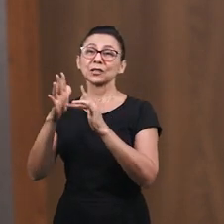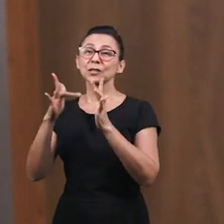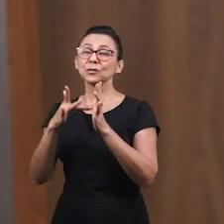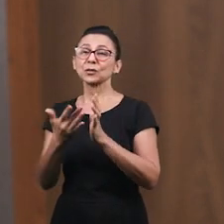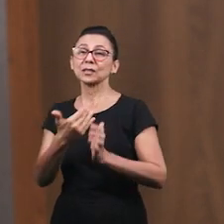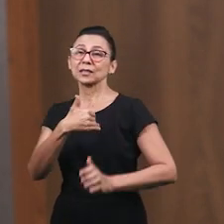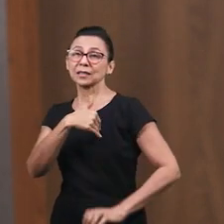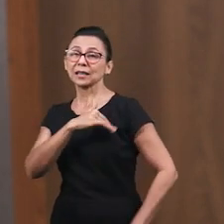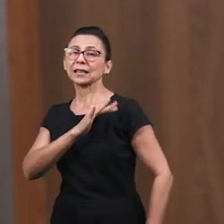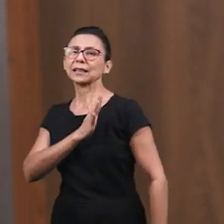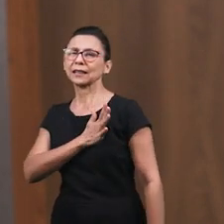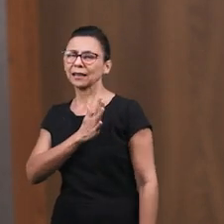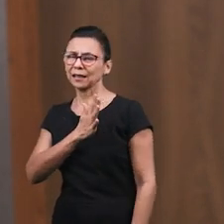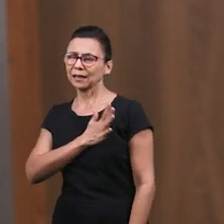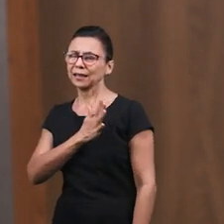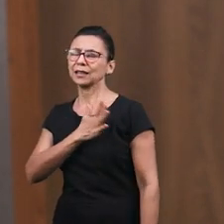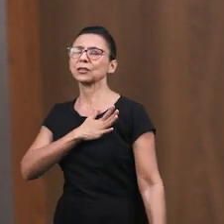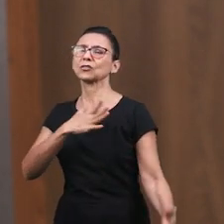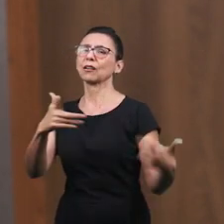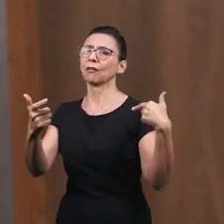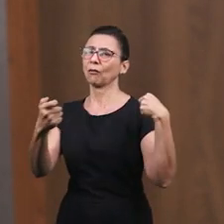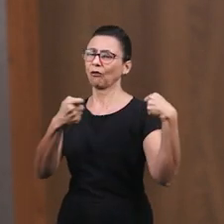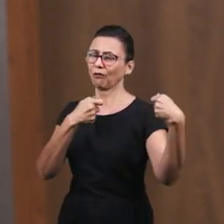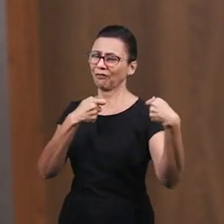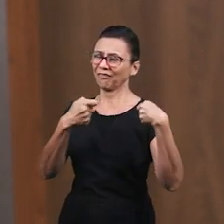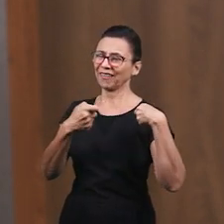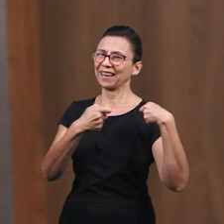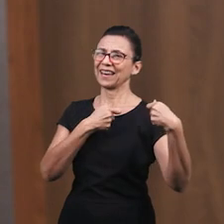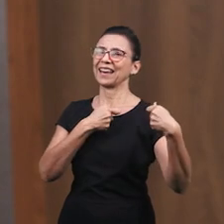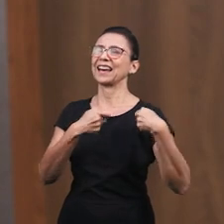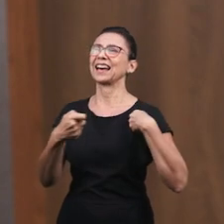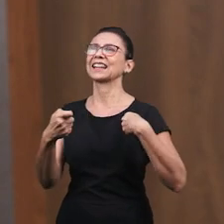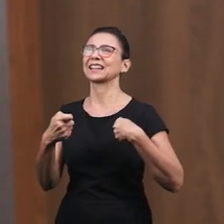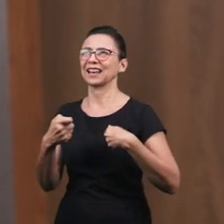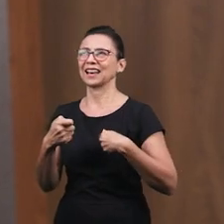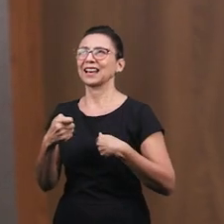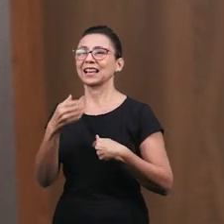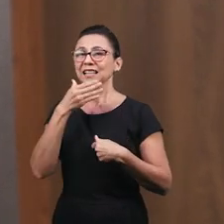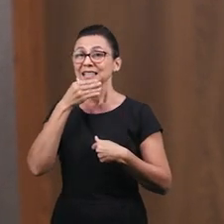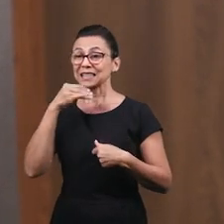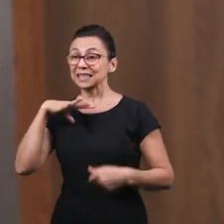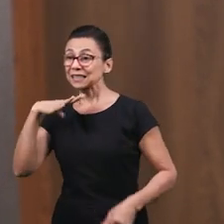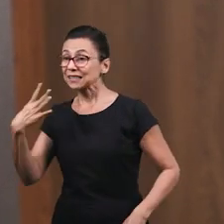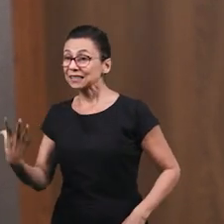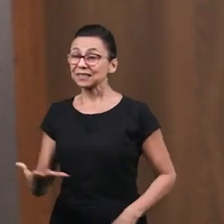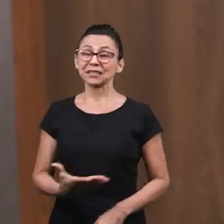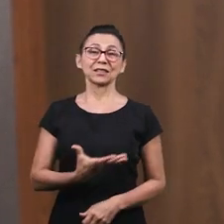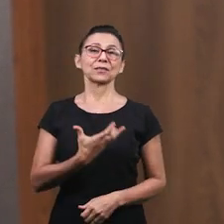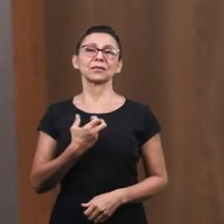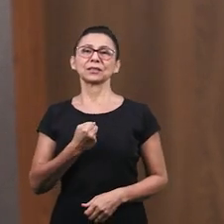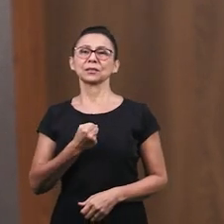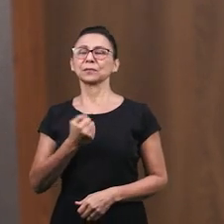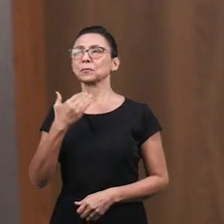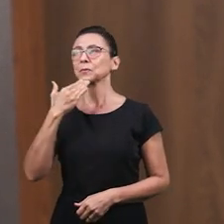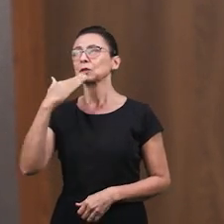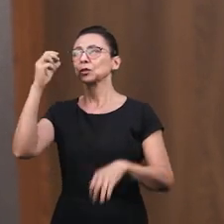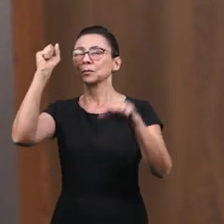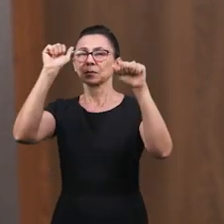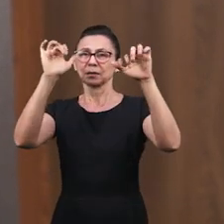entró en nuestro corazón y ya reina en nuestra vida, es nuestro Salvador. Que el Señor nos